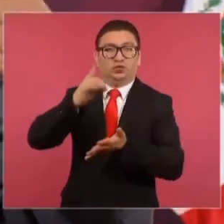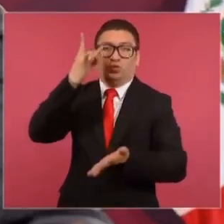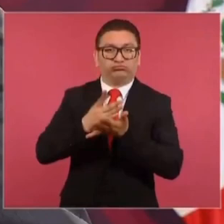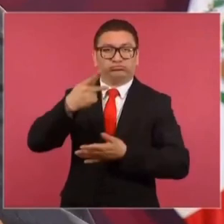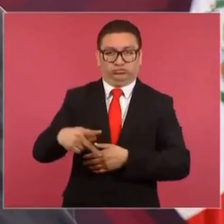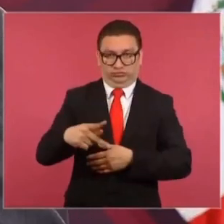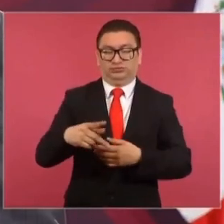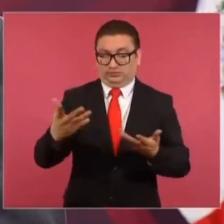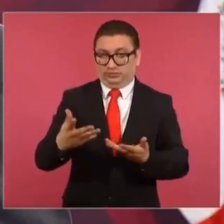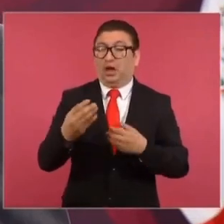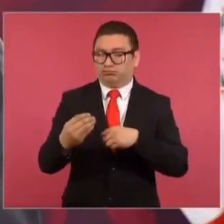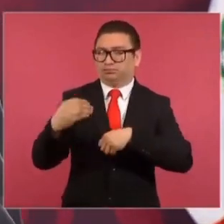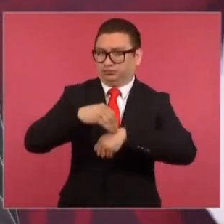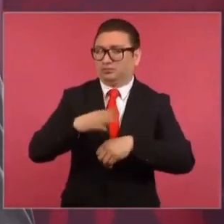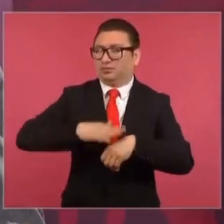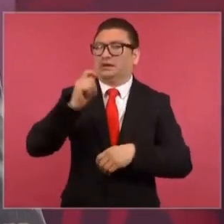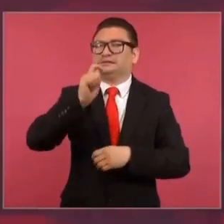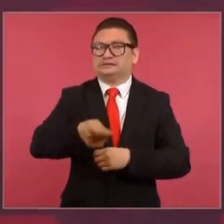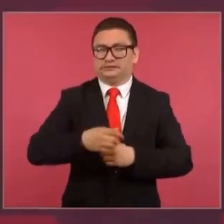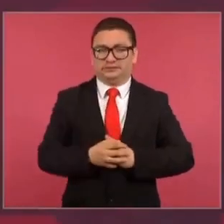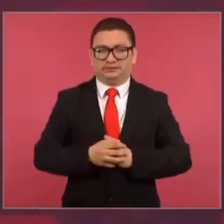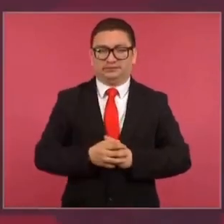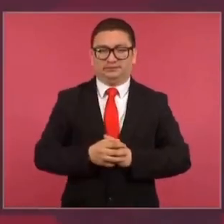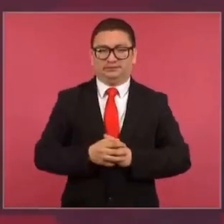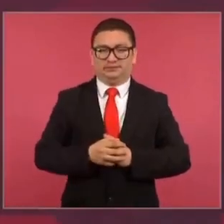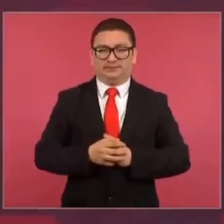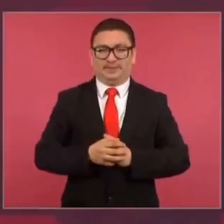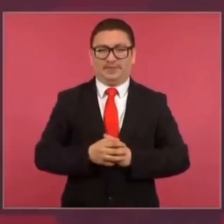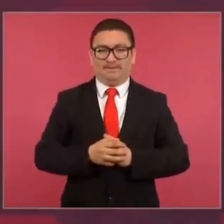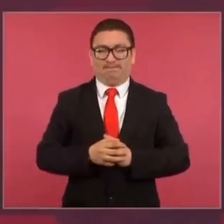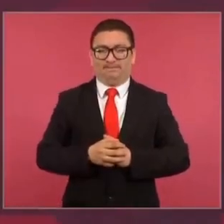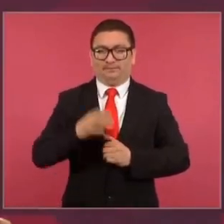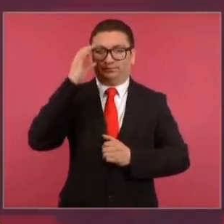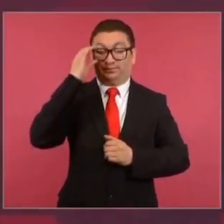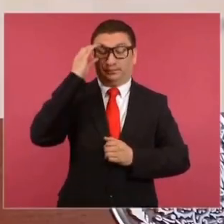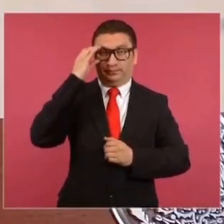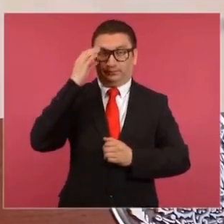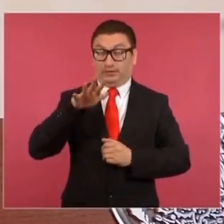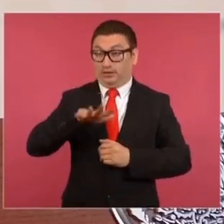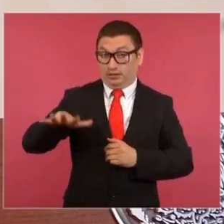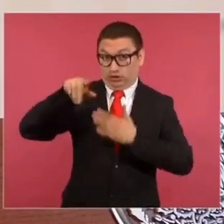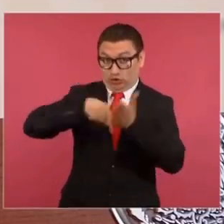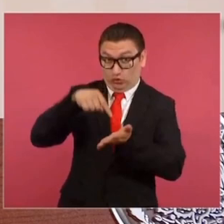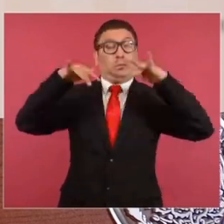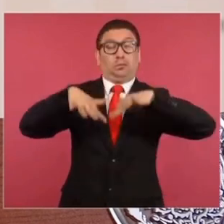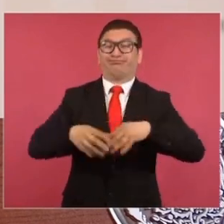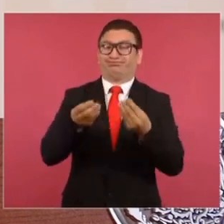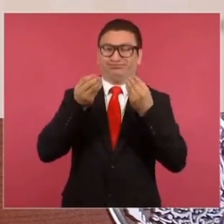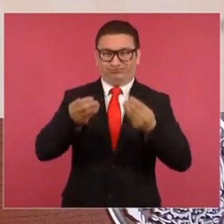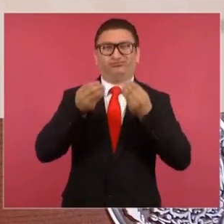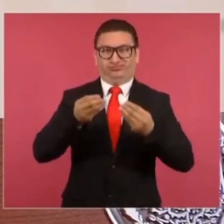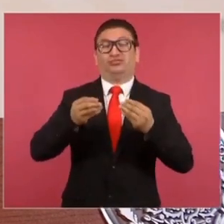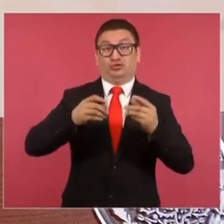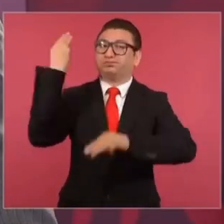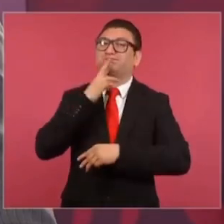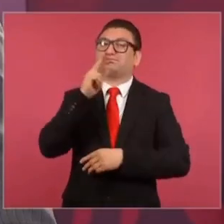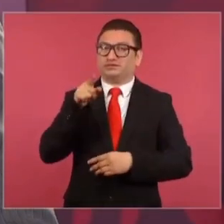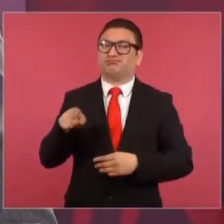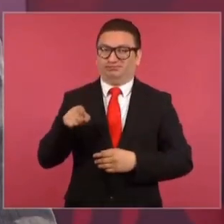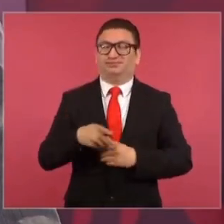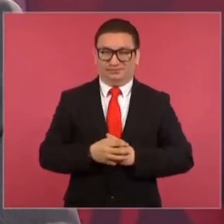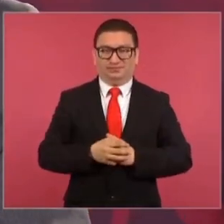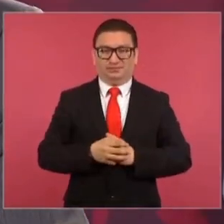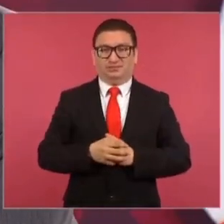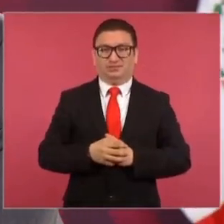Pero agréguenle también de que es una zona turística de las mejores del mundo.